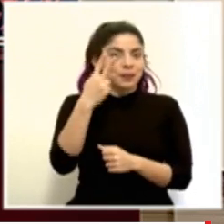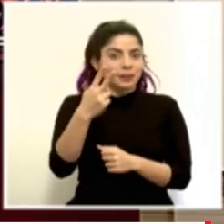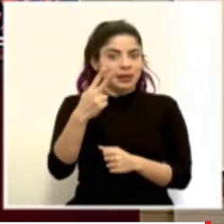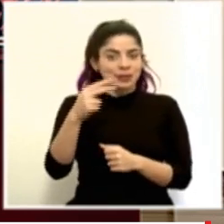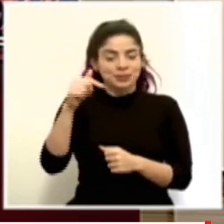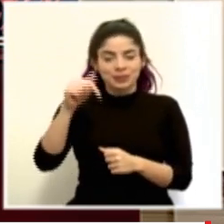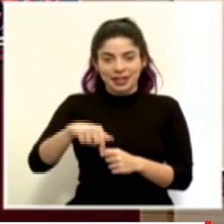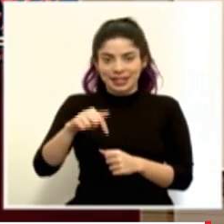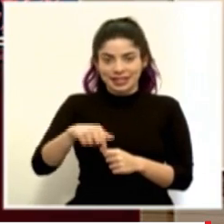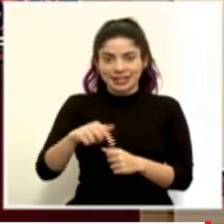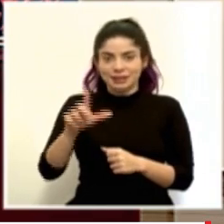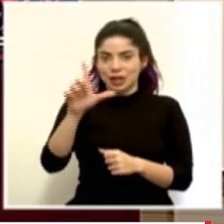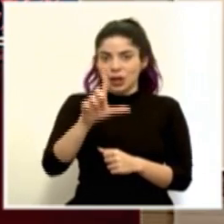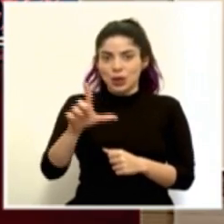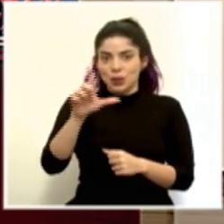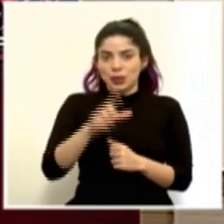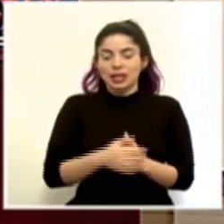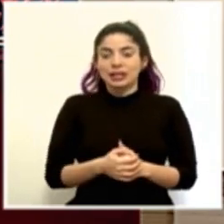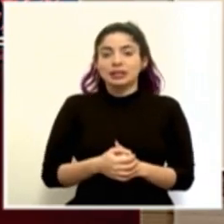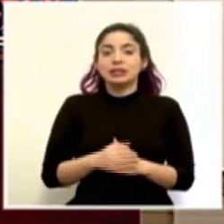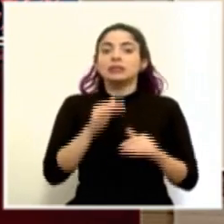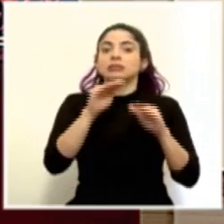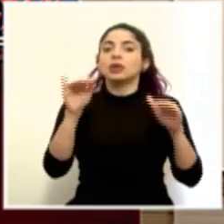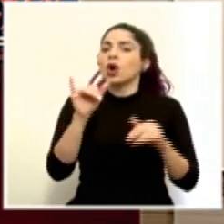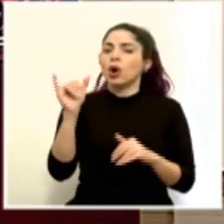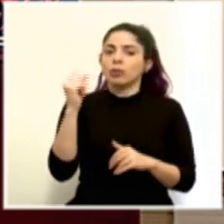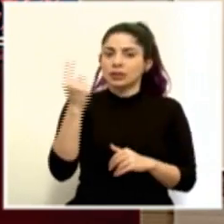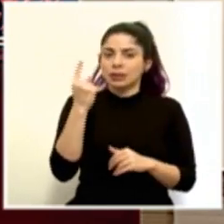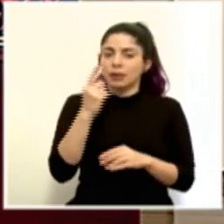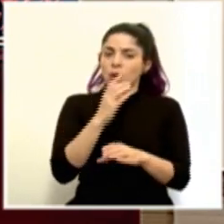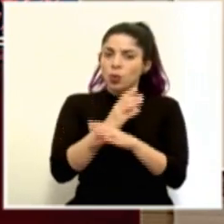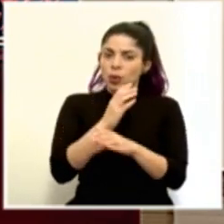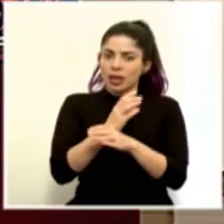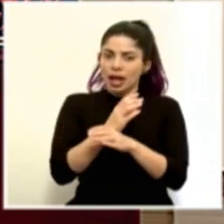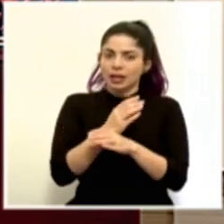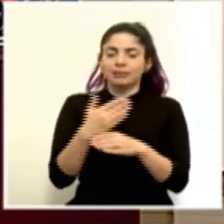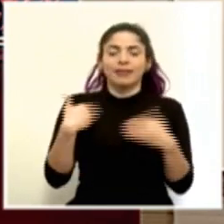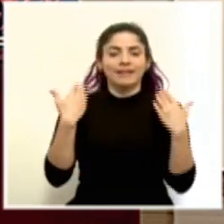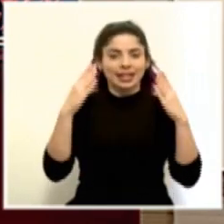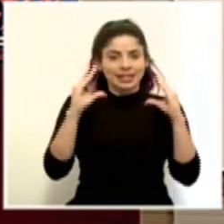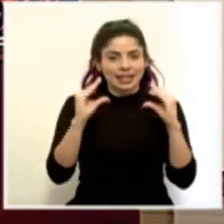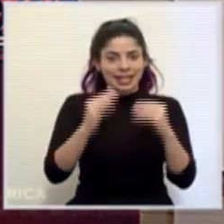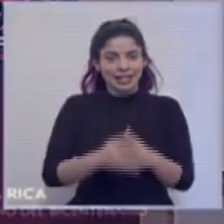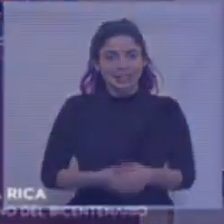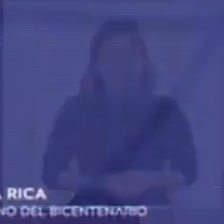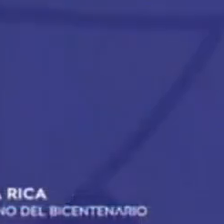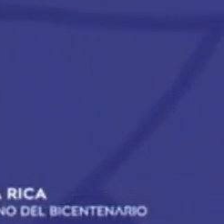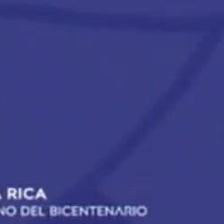sintonizaron este lunes. El llamado, como siempre, es a cuidarnos, así que feliz tarde.